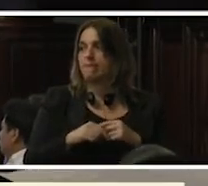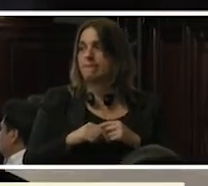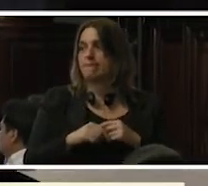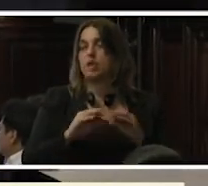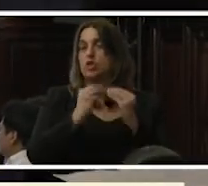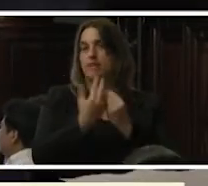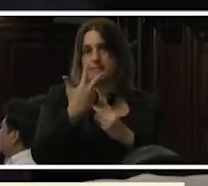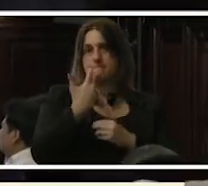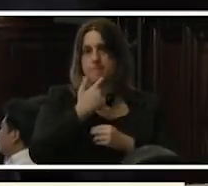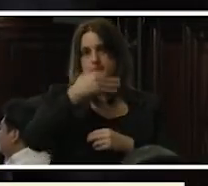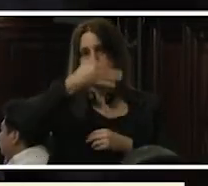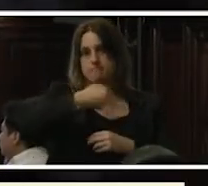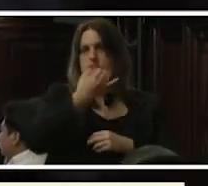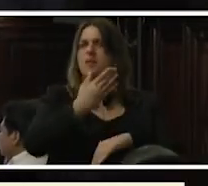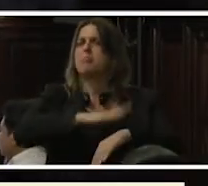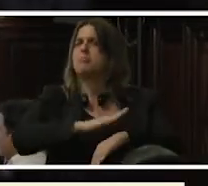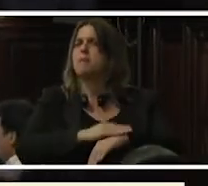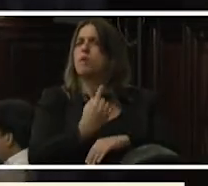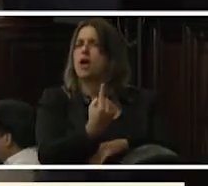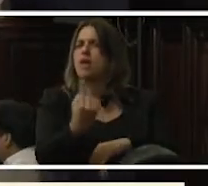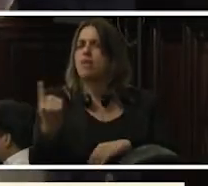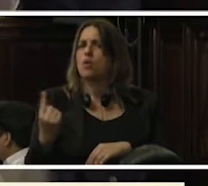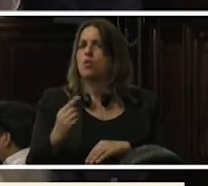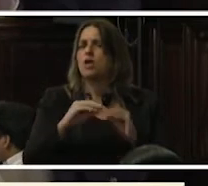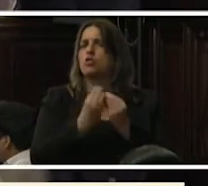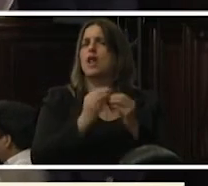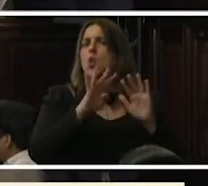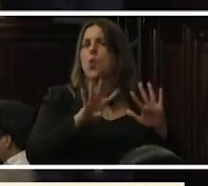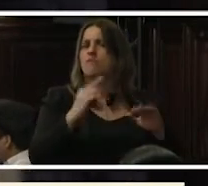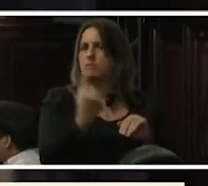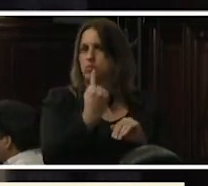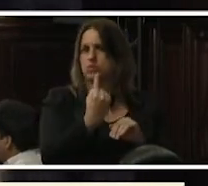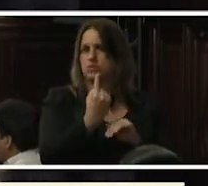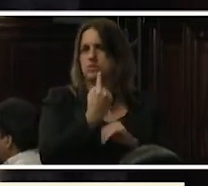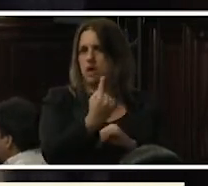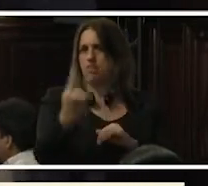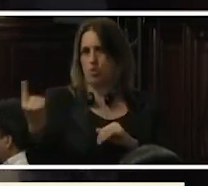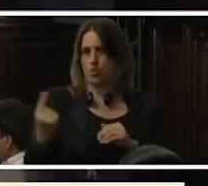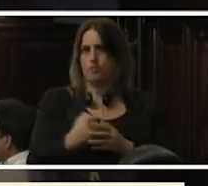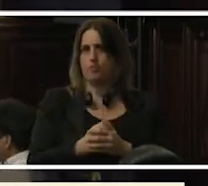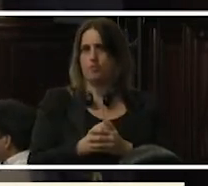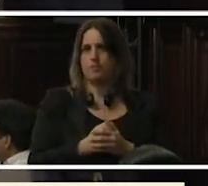3. ¿De cuánto tiempo cada una? O sea, 9 minutos.